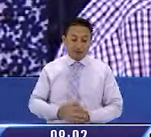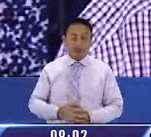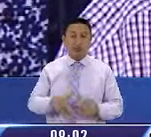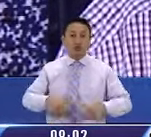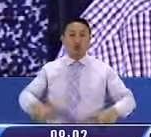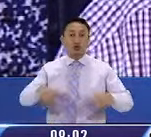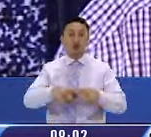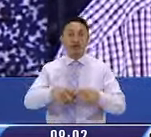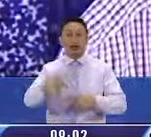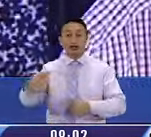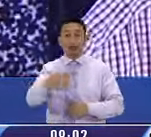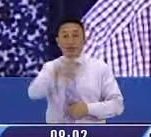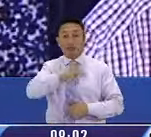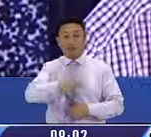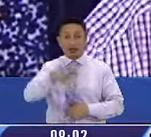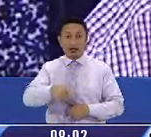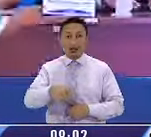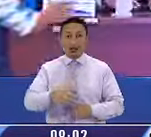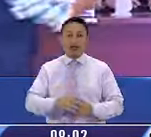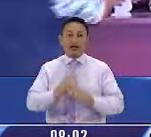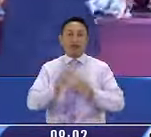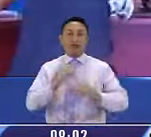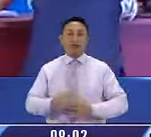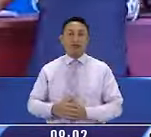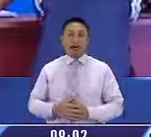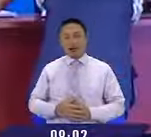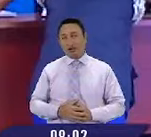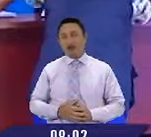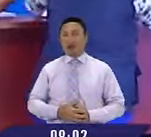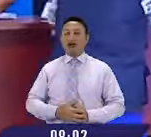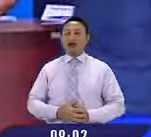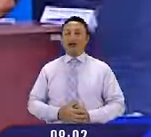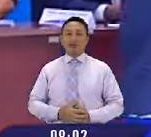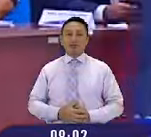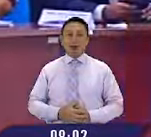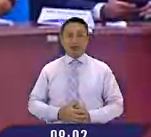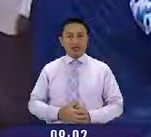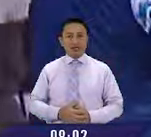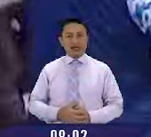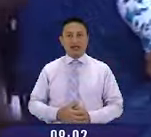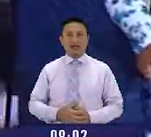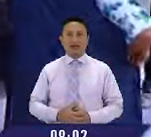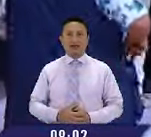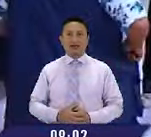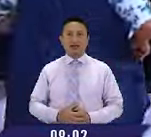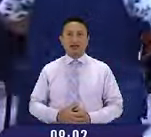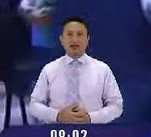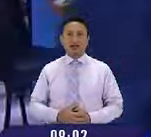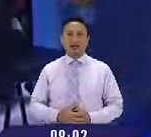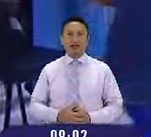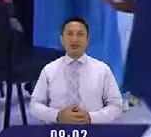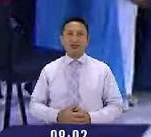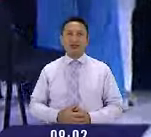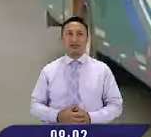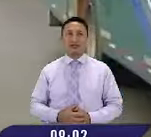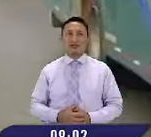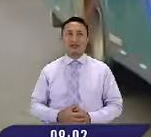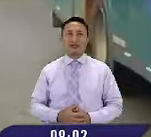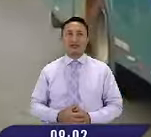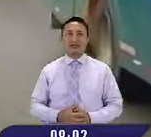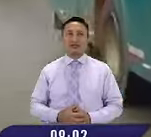sido víctimas los hermanos transportistas. Es la aspiración del gobierno, neutralizar una ola